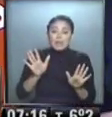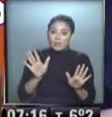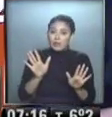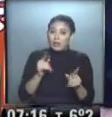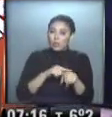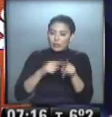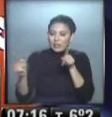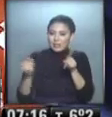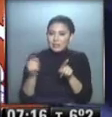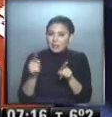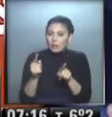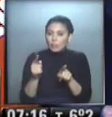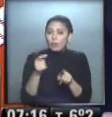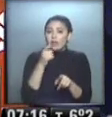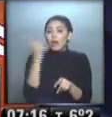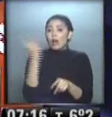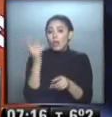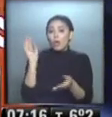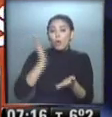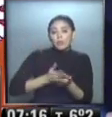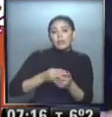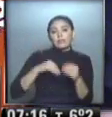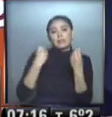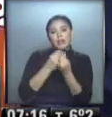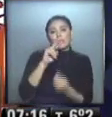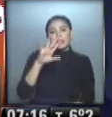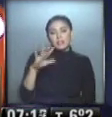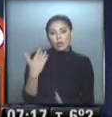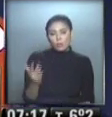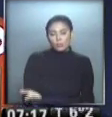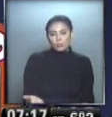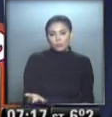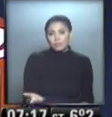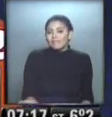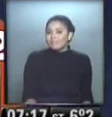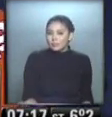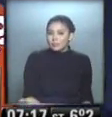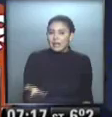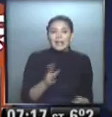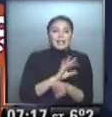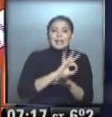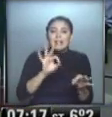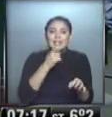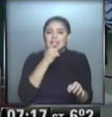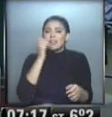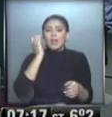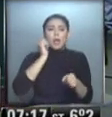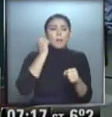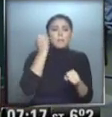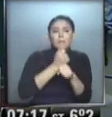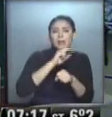Al unificarse ambas penas se convierten en 25 años. E indudablemente nada puede satisfacernos